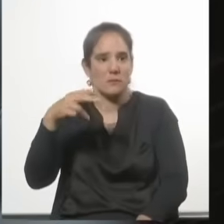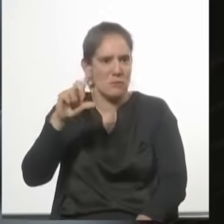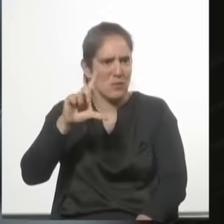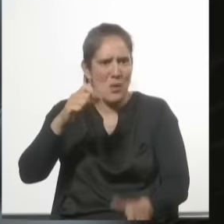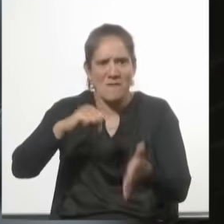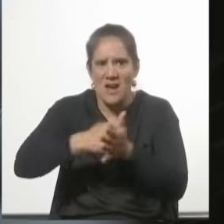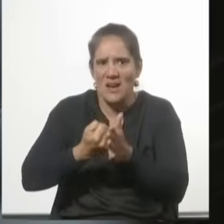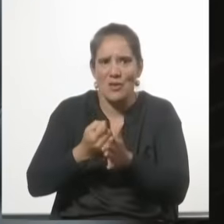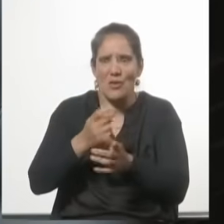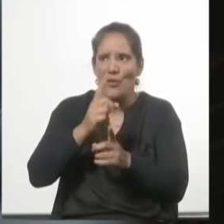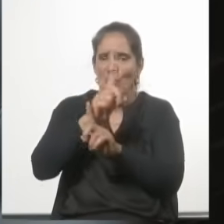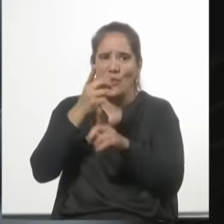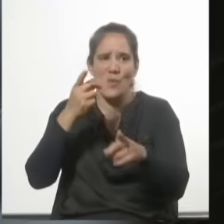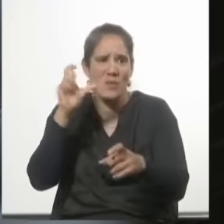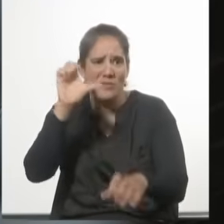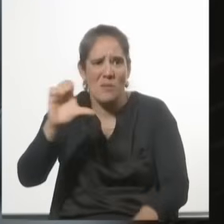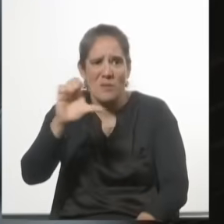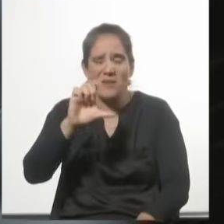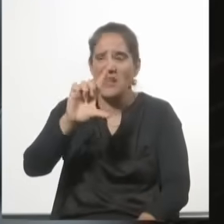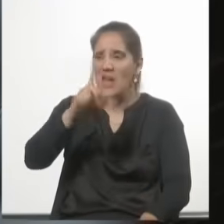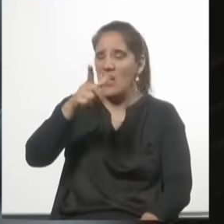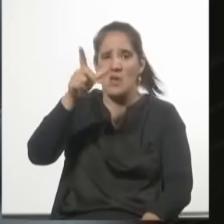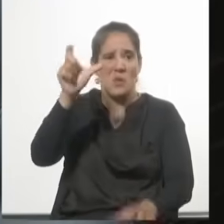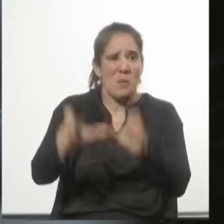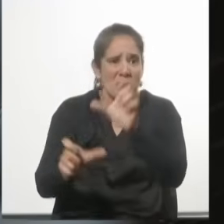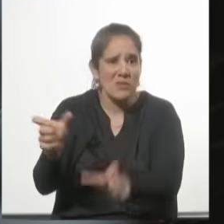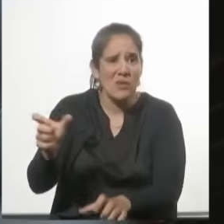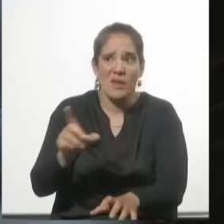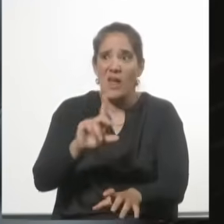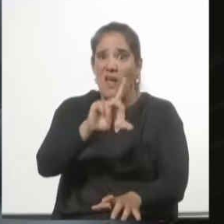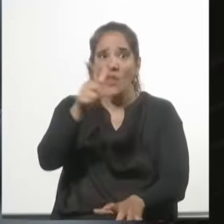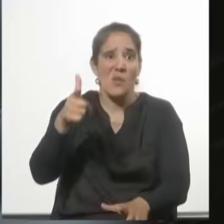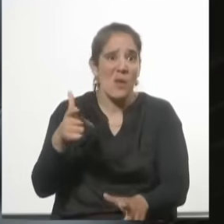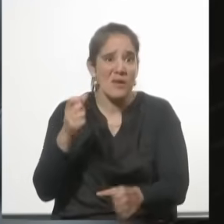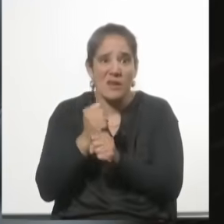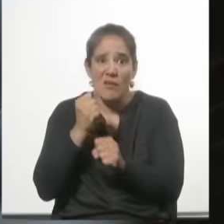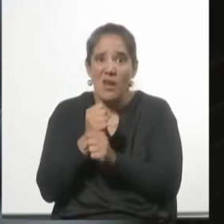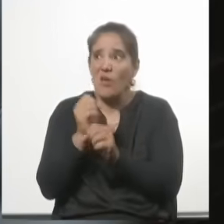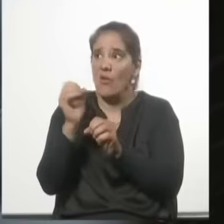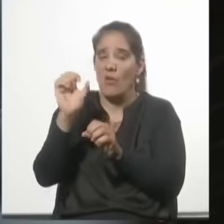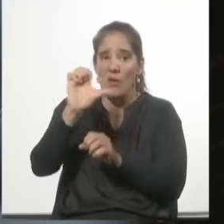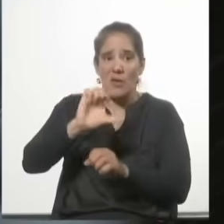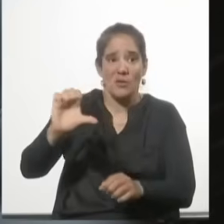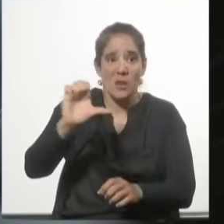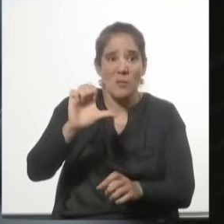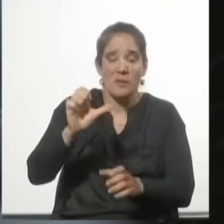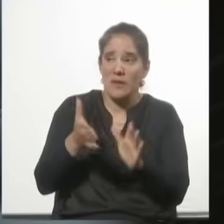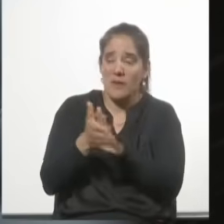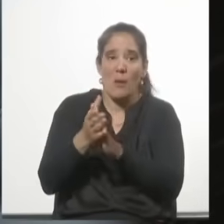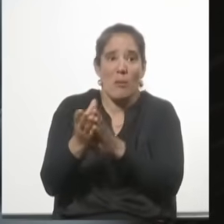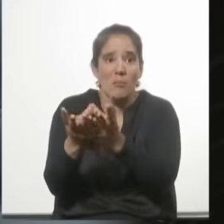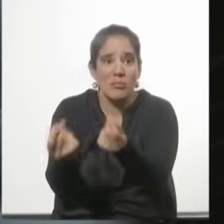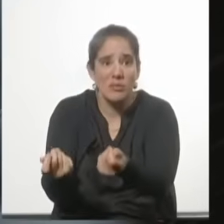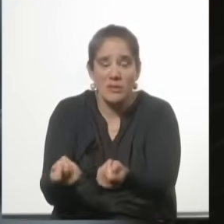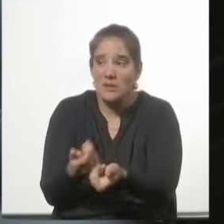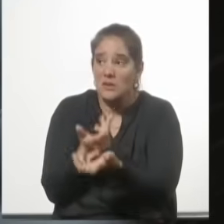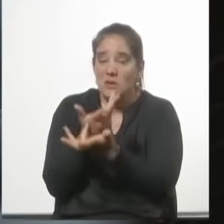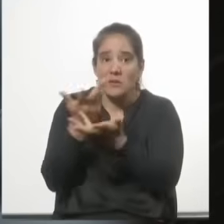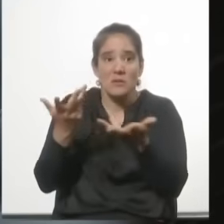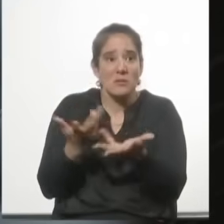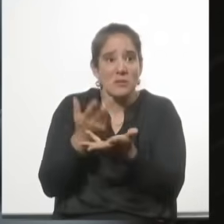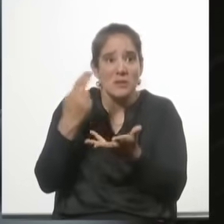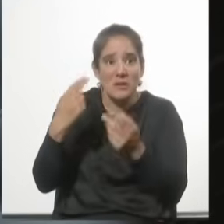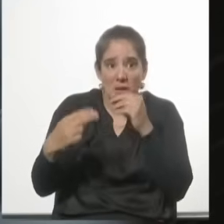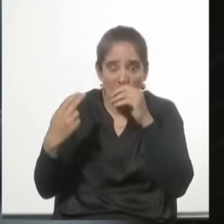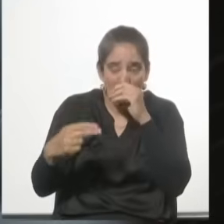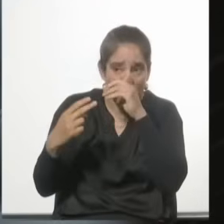banco, ni tiene actividad, ni empleados, no tiene actividad financiera, se encuentra en proceso de disolución forzosa y bajo